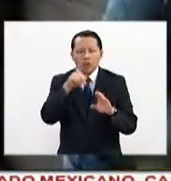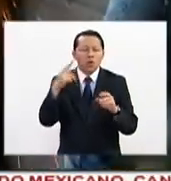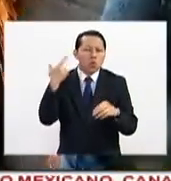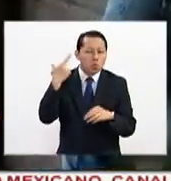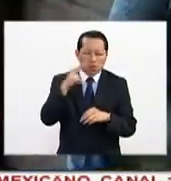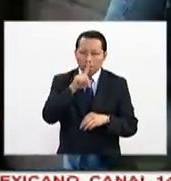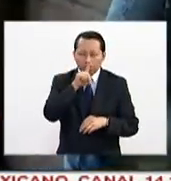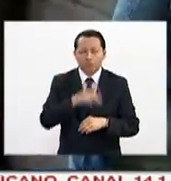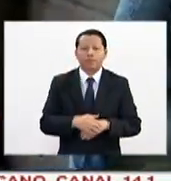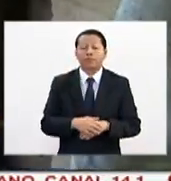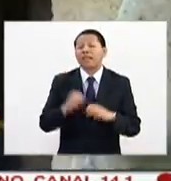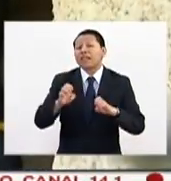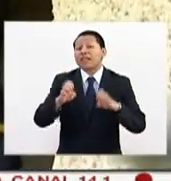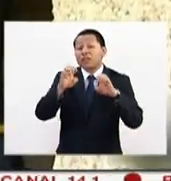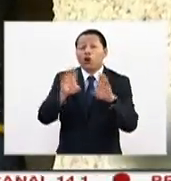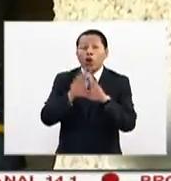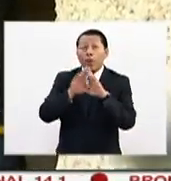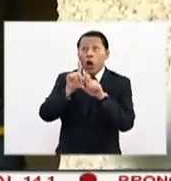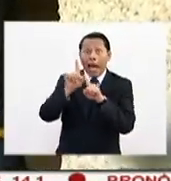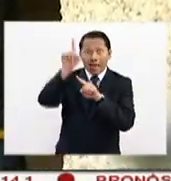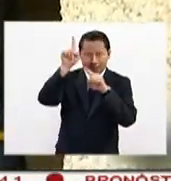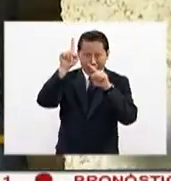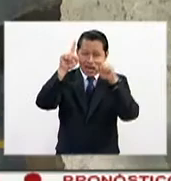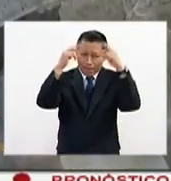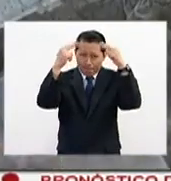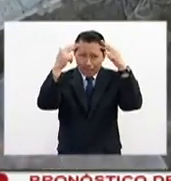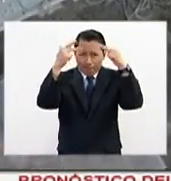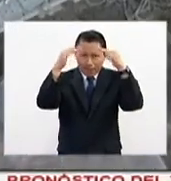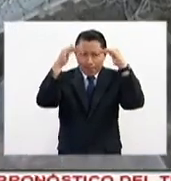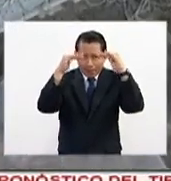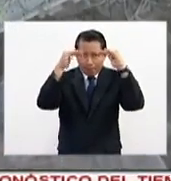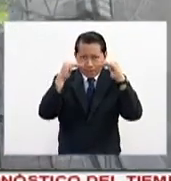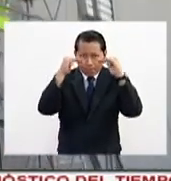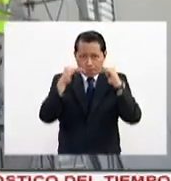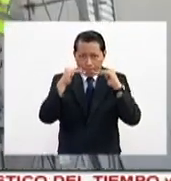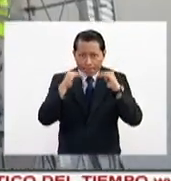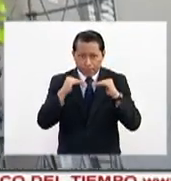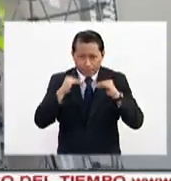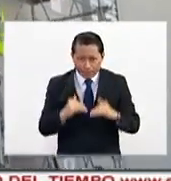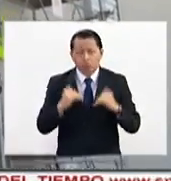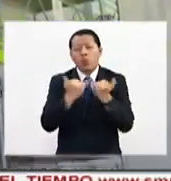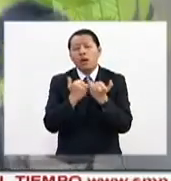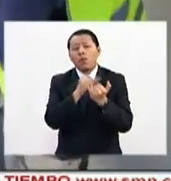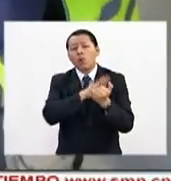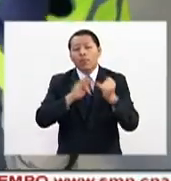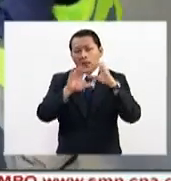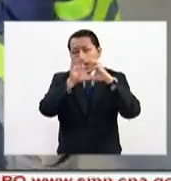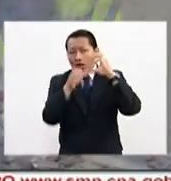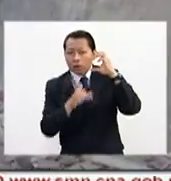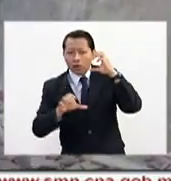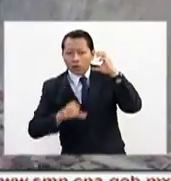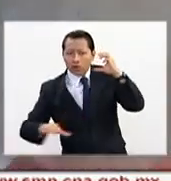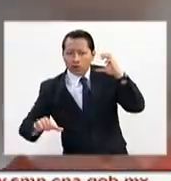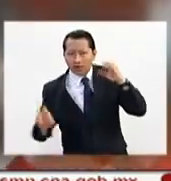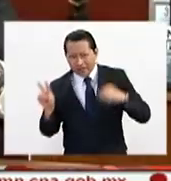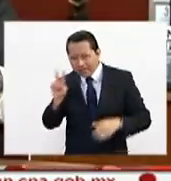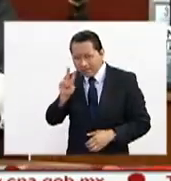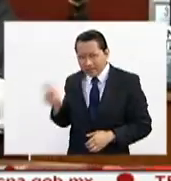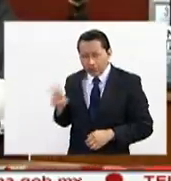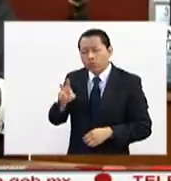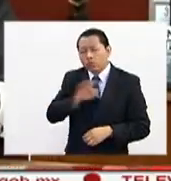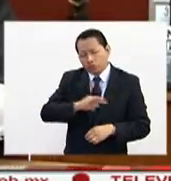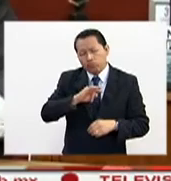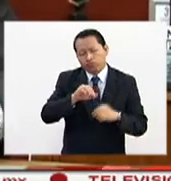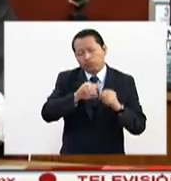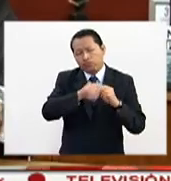edificios comenzarán a ser destruidos de arriba hacia abajo. Se deberá instalar un ducto para la bajada de escombros, mejor conocido como chut. conforme